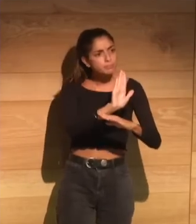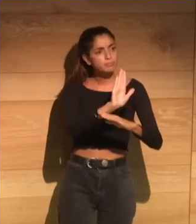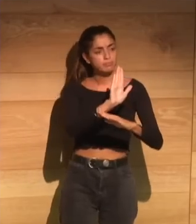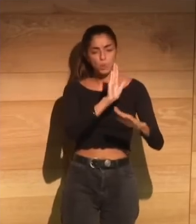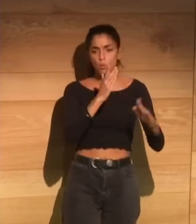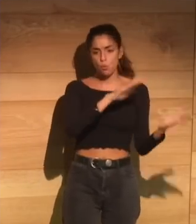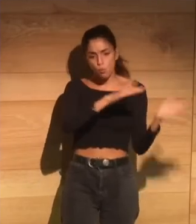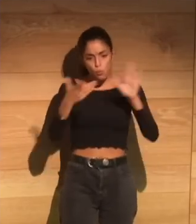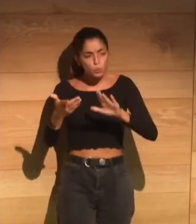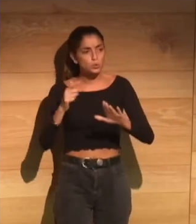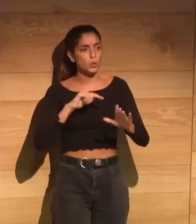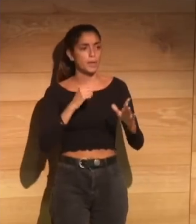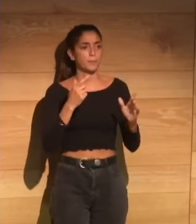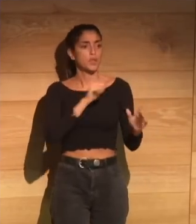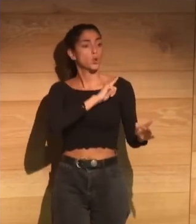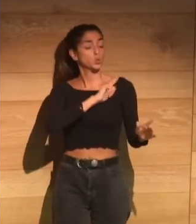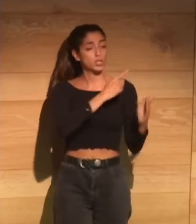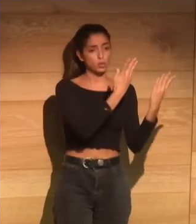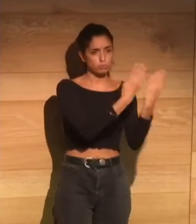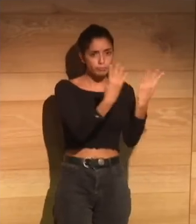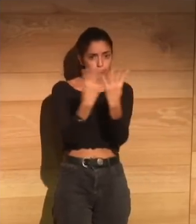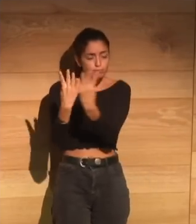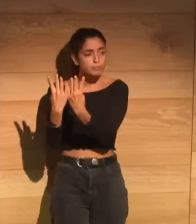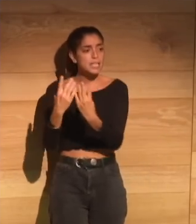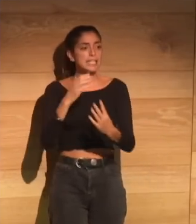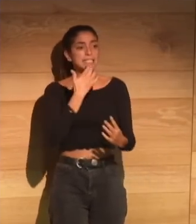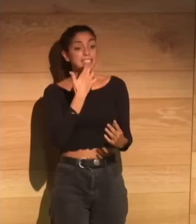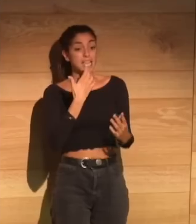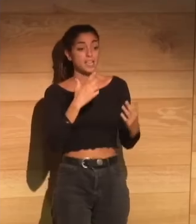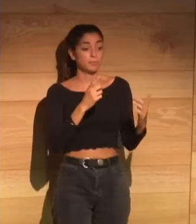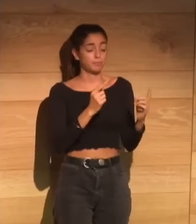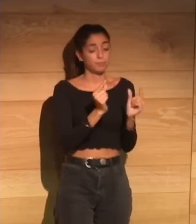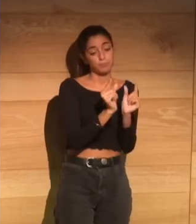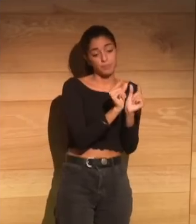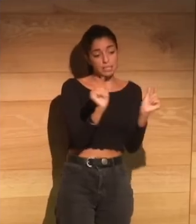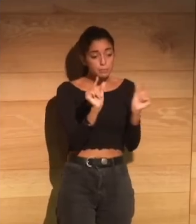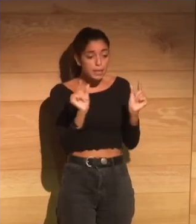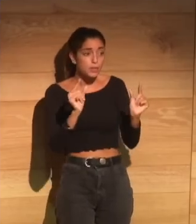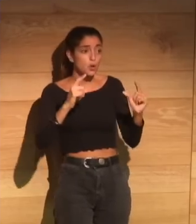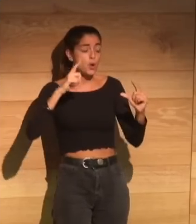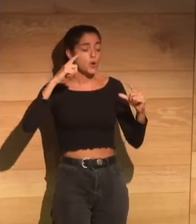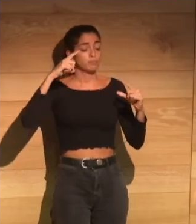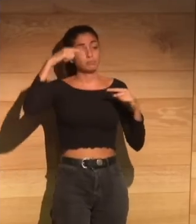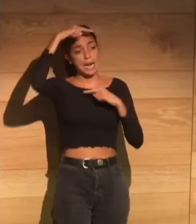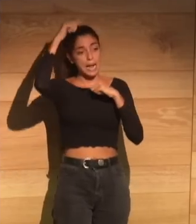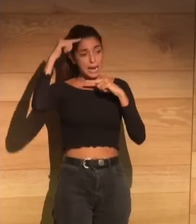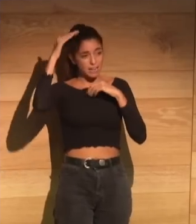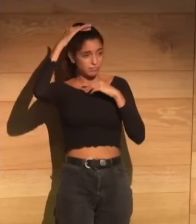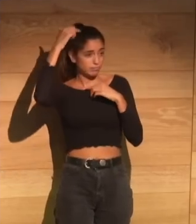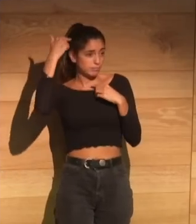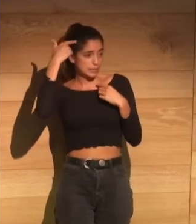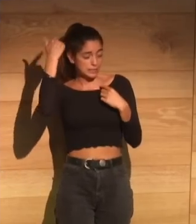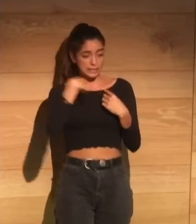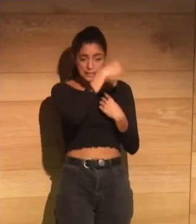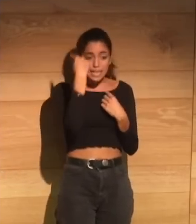los soldados pegados todos juntos, sino quiero que si hay un espacio eso se note, que las cabezas se vayan reduciendo. Esto es más o menos la perspectiva, ¿no?